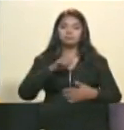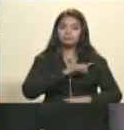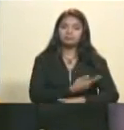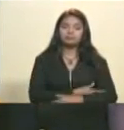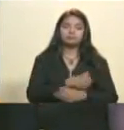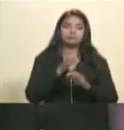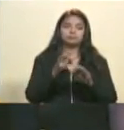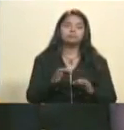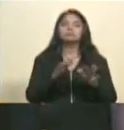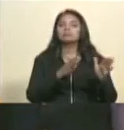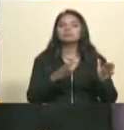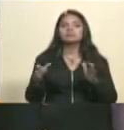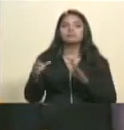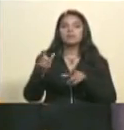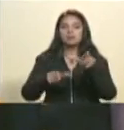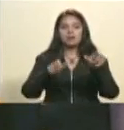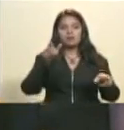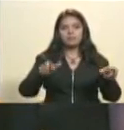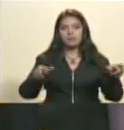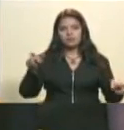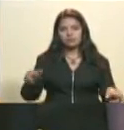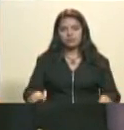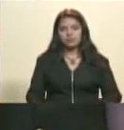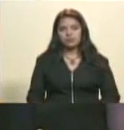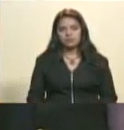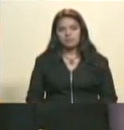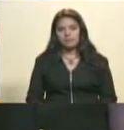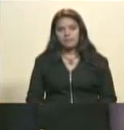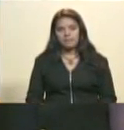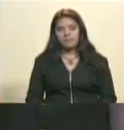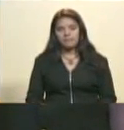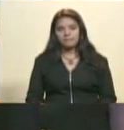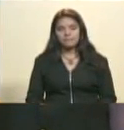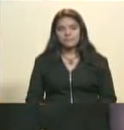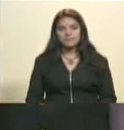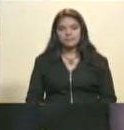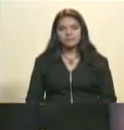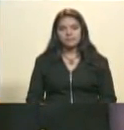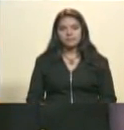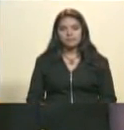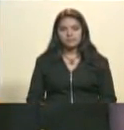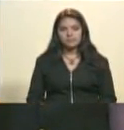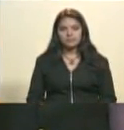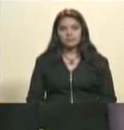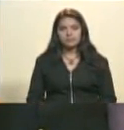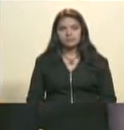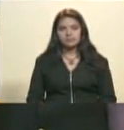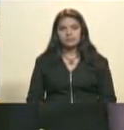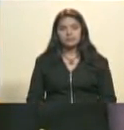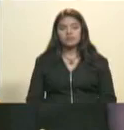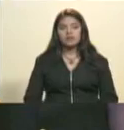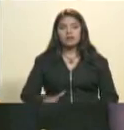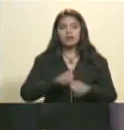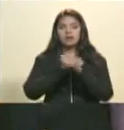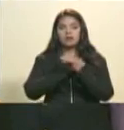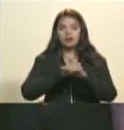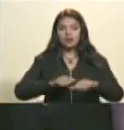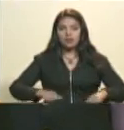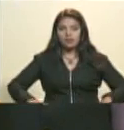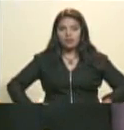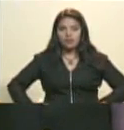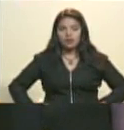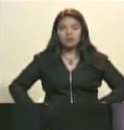pundonor de sus conciudadanos. En tal sentido, la Fuerza Armada Nacional Bolivariana